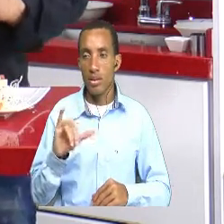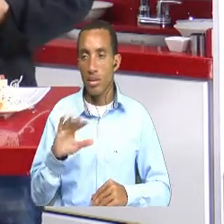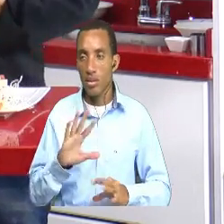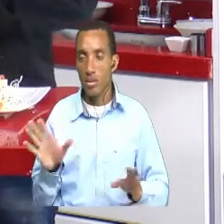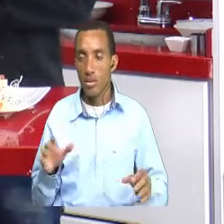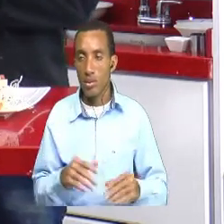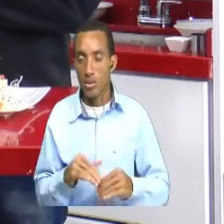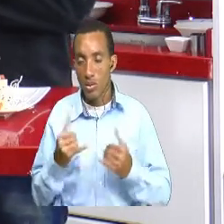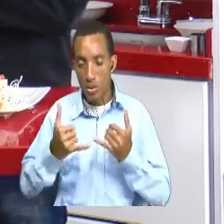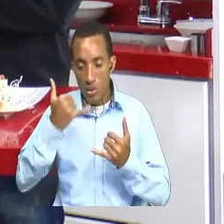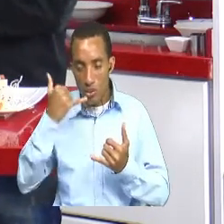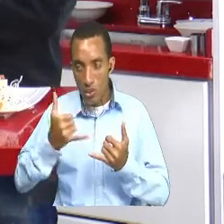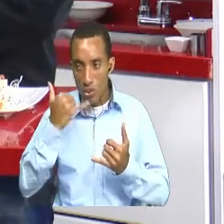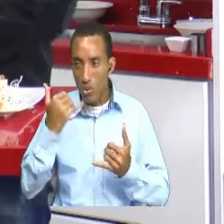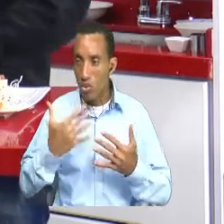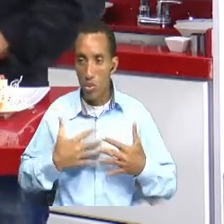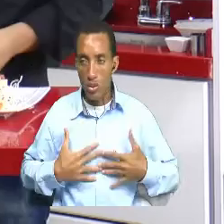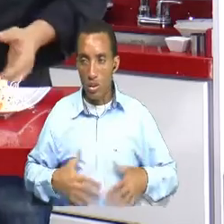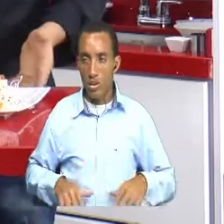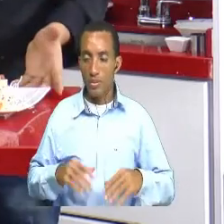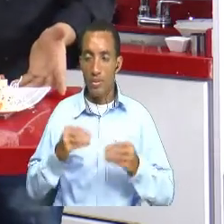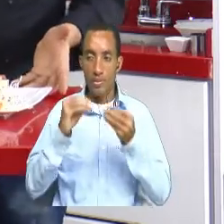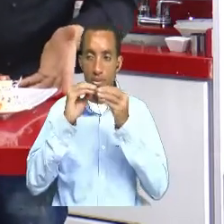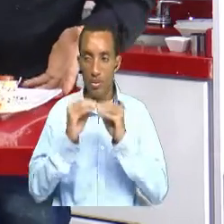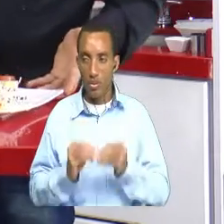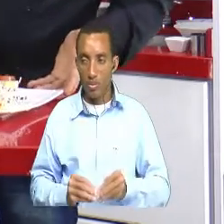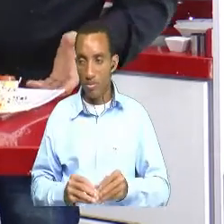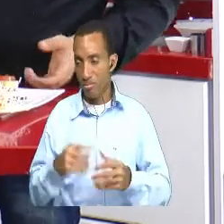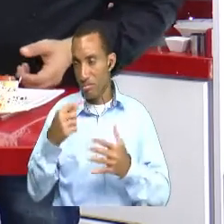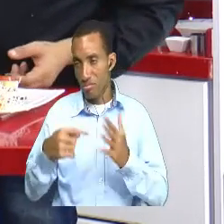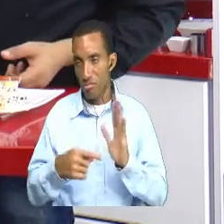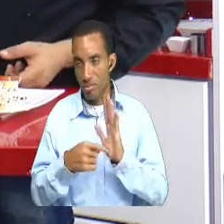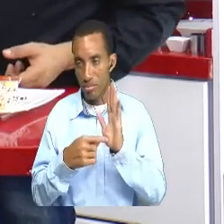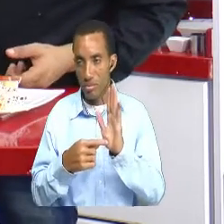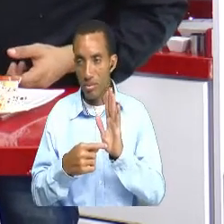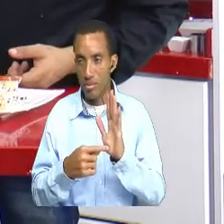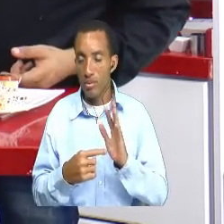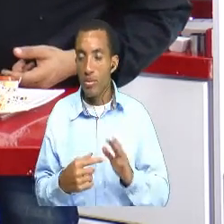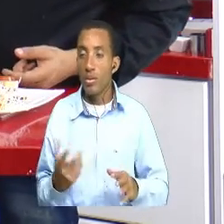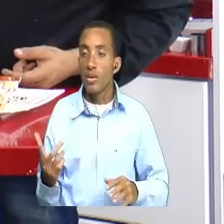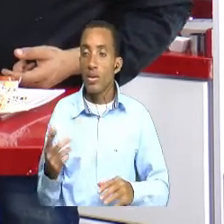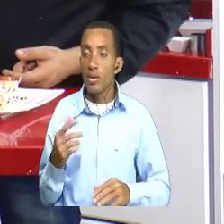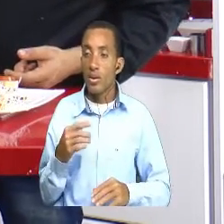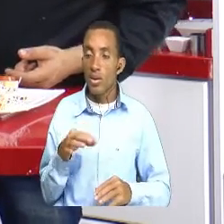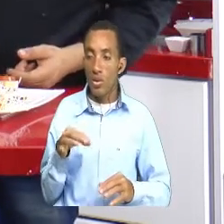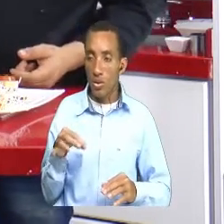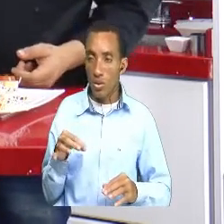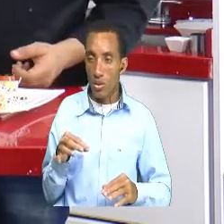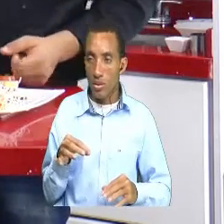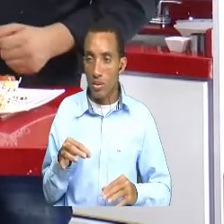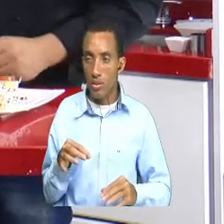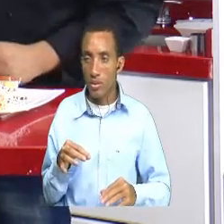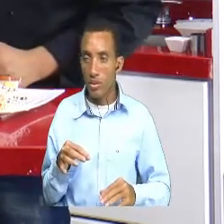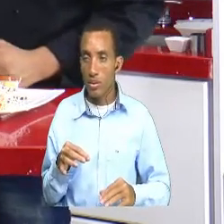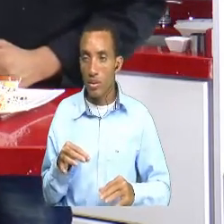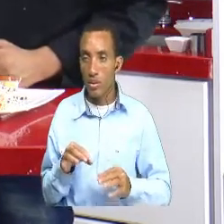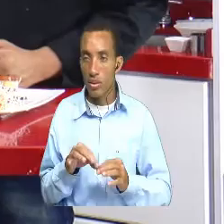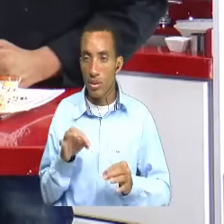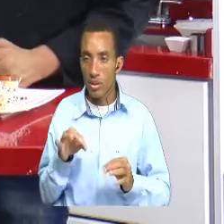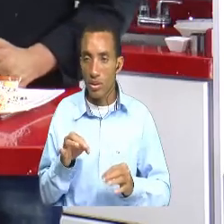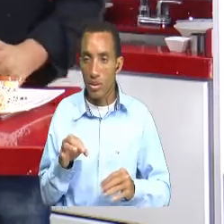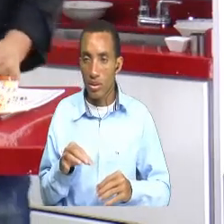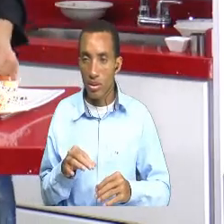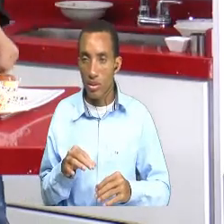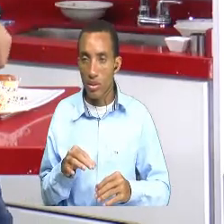en varios varias presentaciones inversión entonces aquí voy a utilizar una hojita de albahaca nuevamente roche con una hojita con un